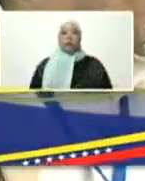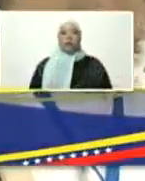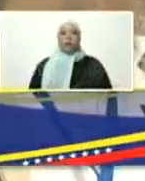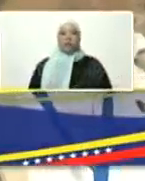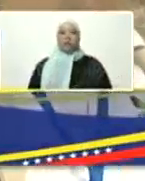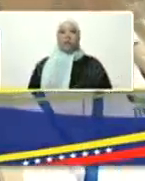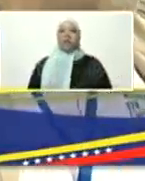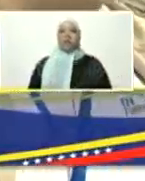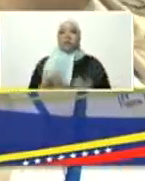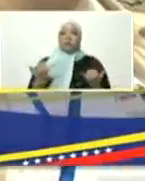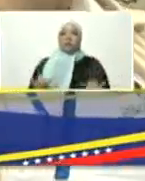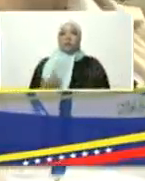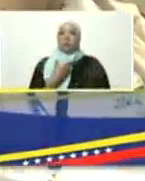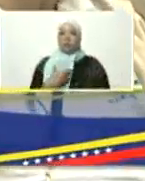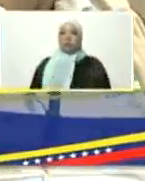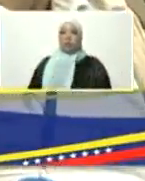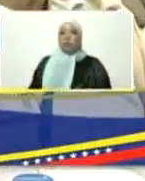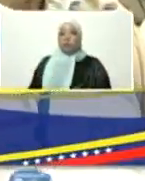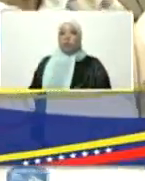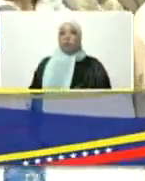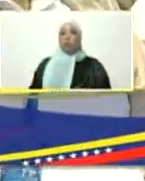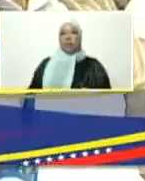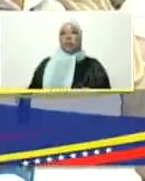del estilo del presidente López Obrador,